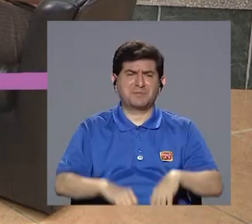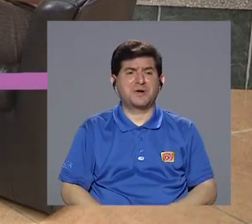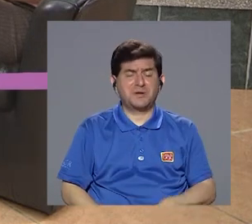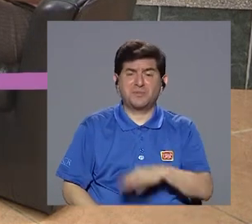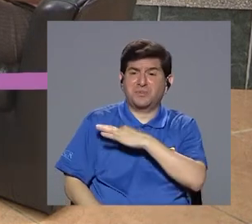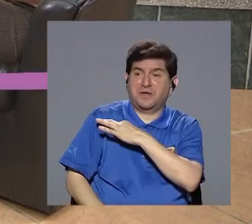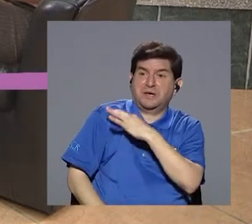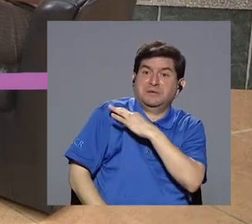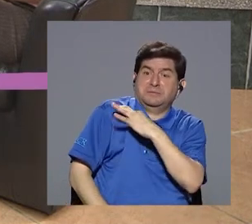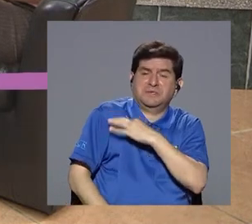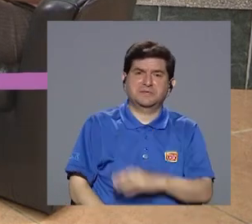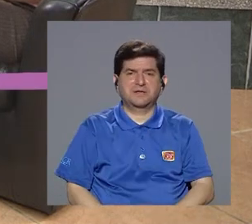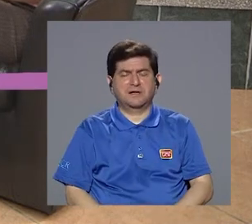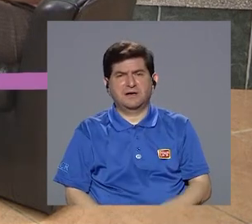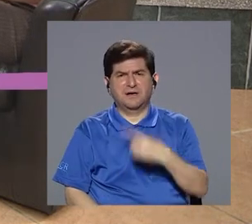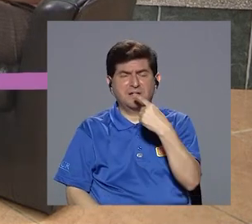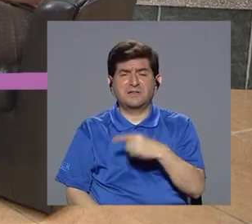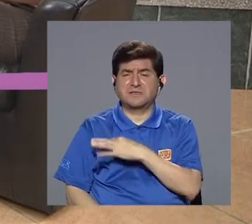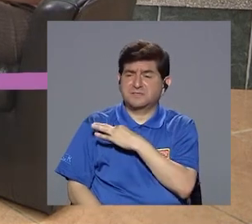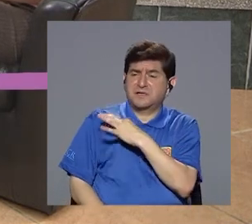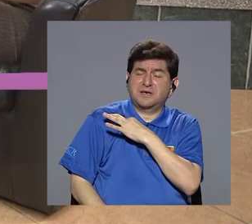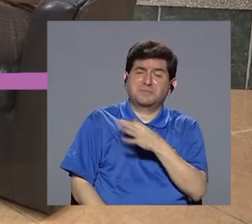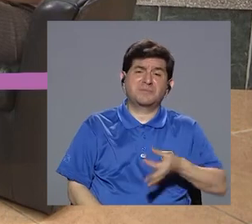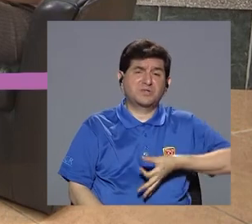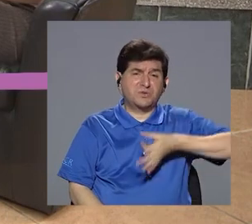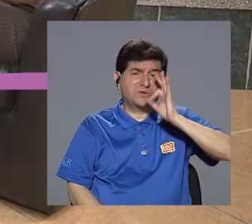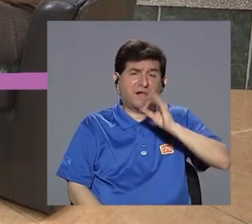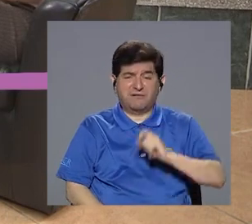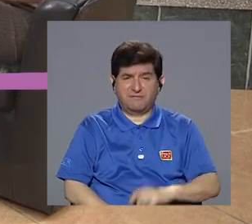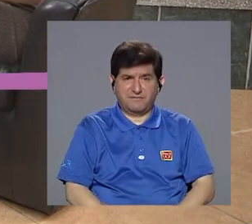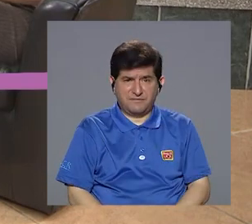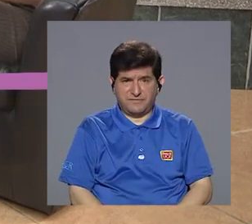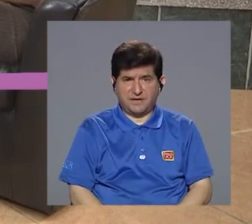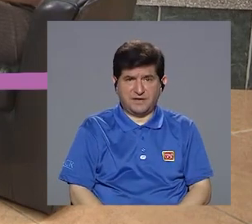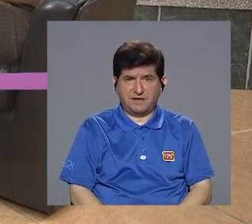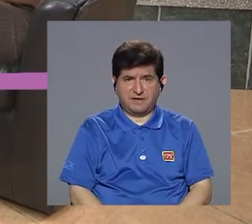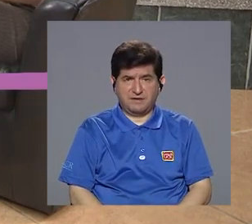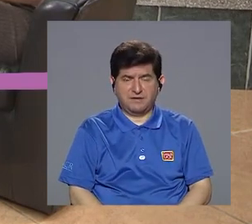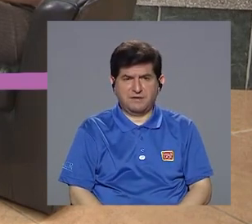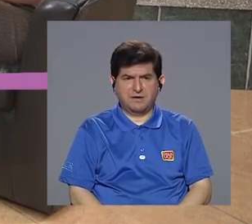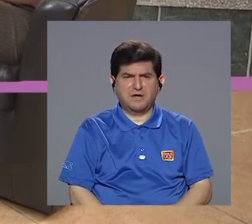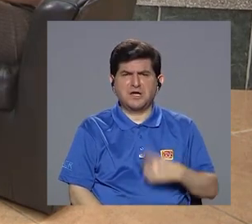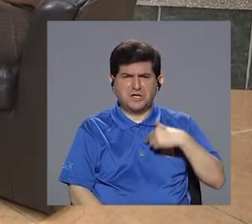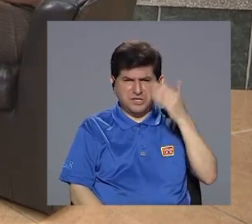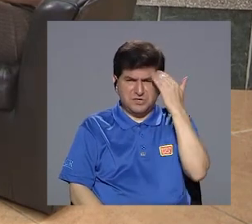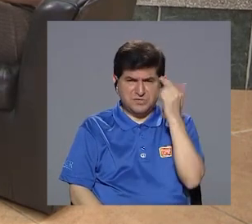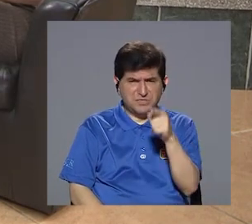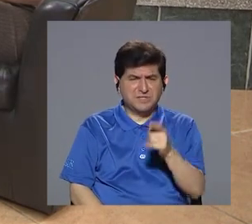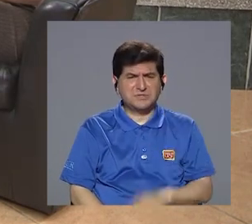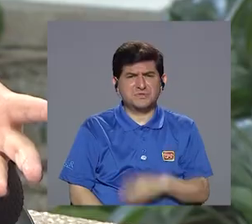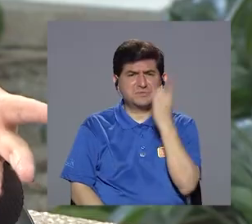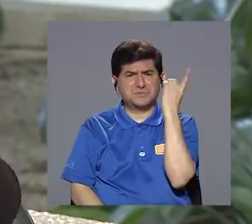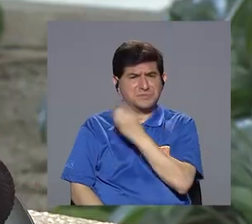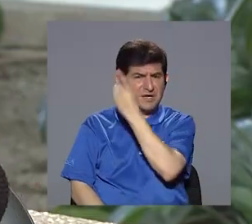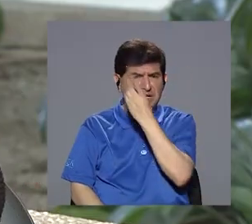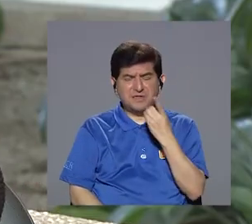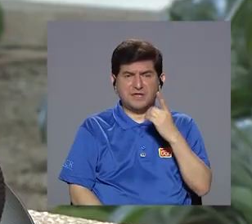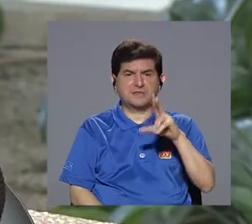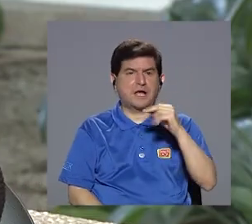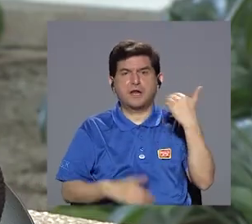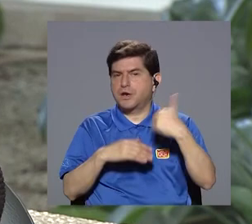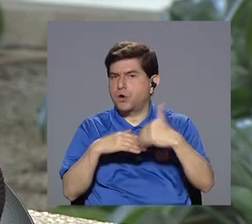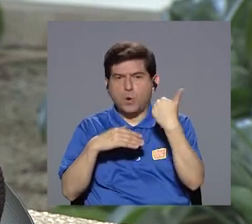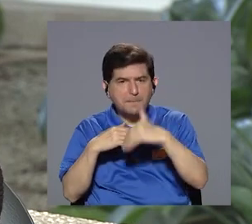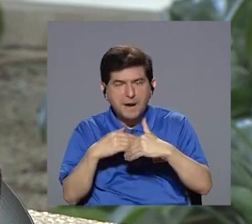salir o invitarlos. Es muy sencillo como decirte, te invito a tomarte un café y lo más que puedo saber es que si estás a dieta, no te tengo